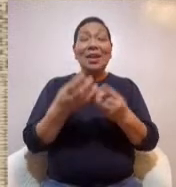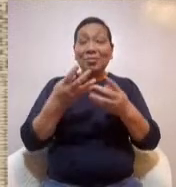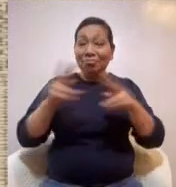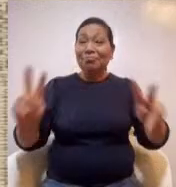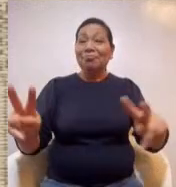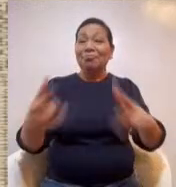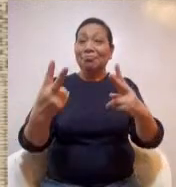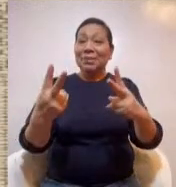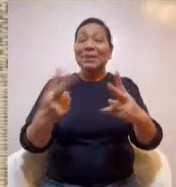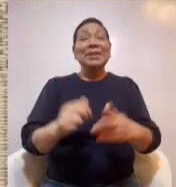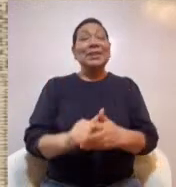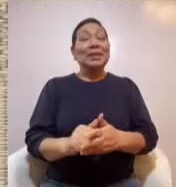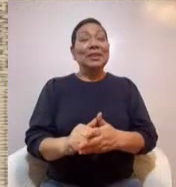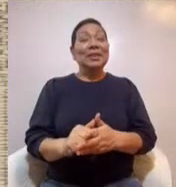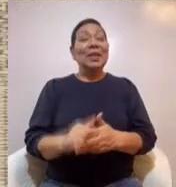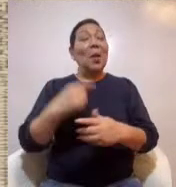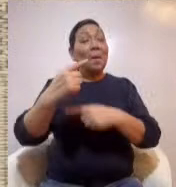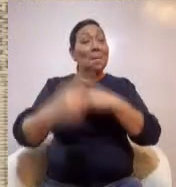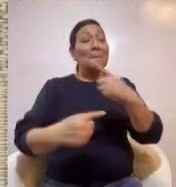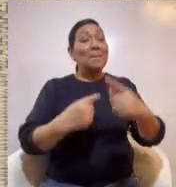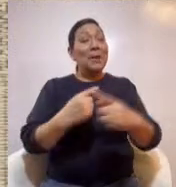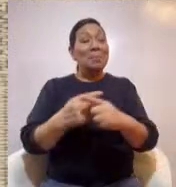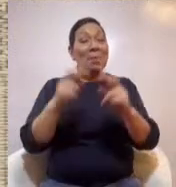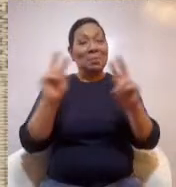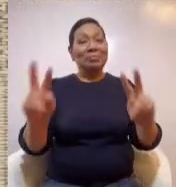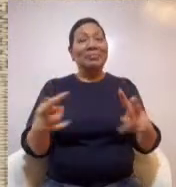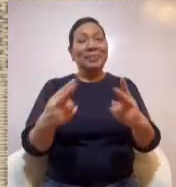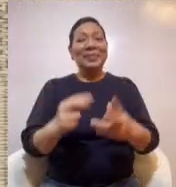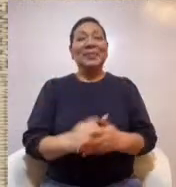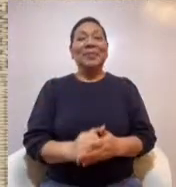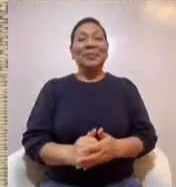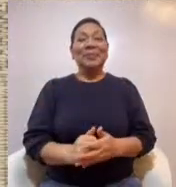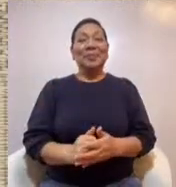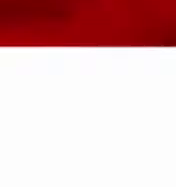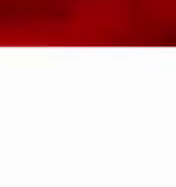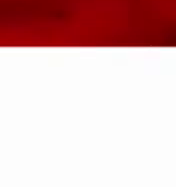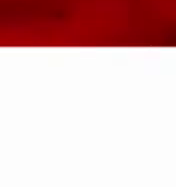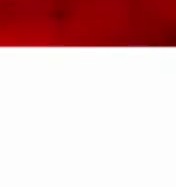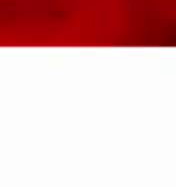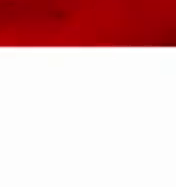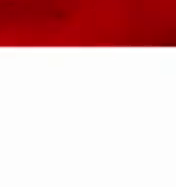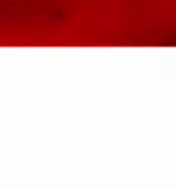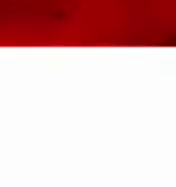por vuestra audiencia y les invito a nuestro próximo programa.